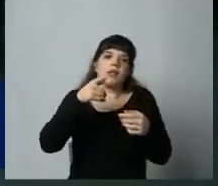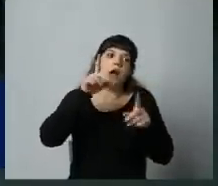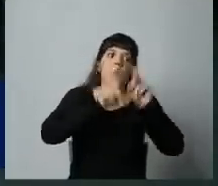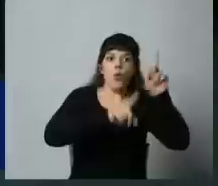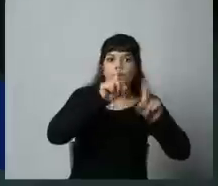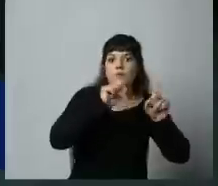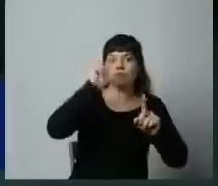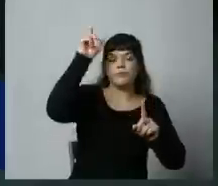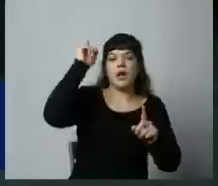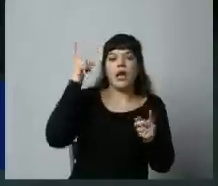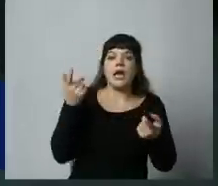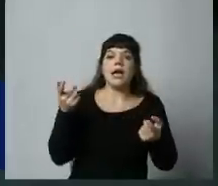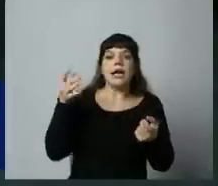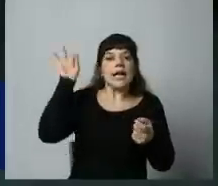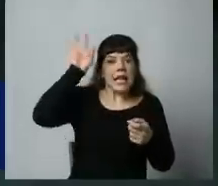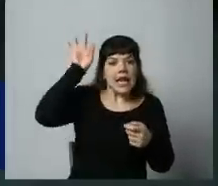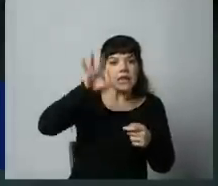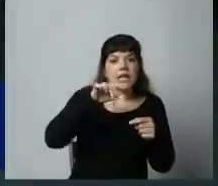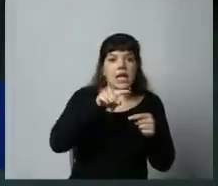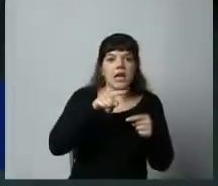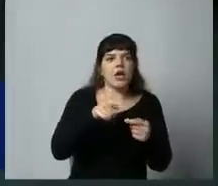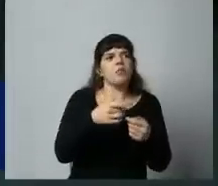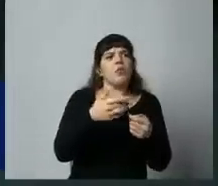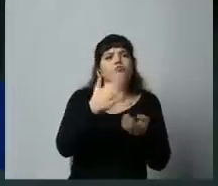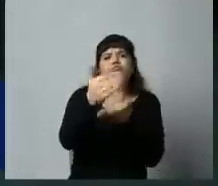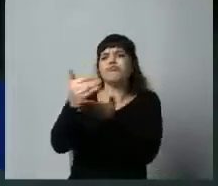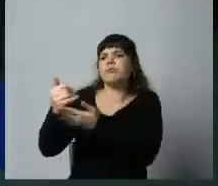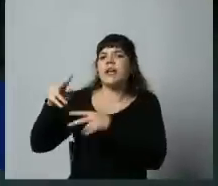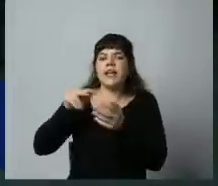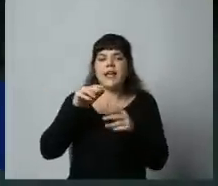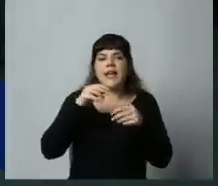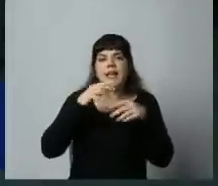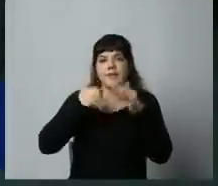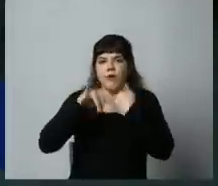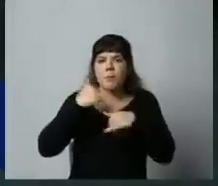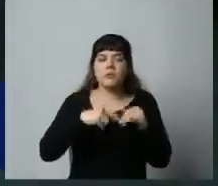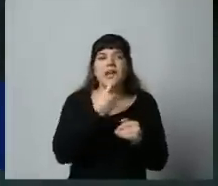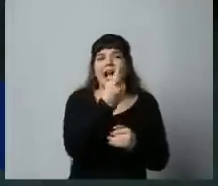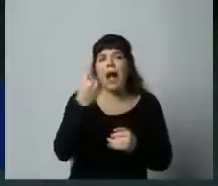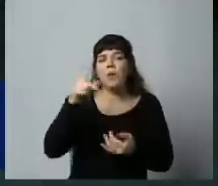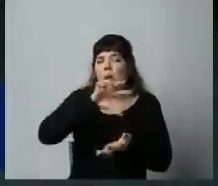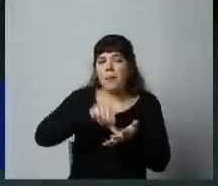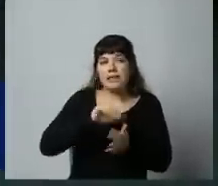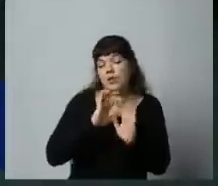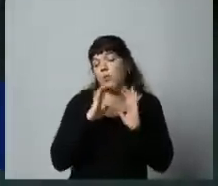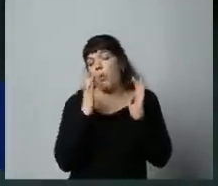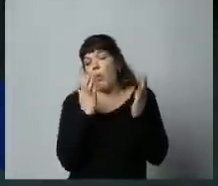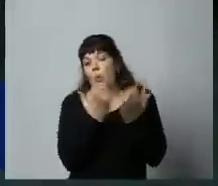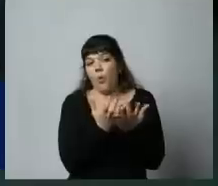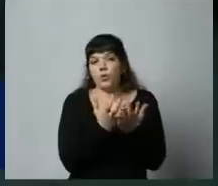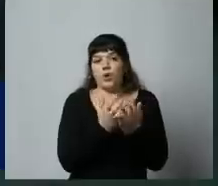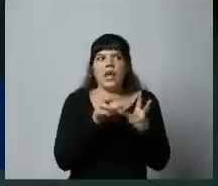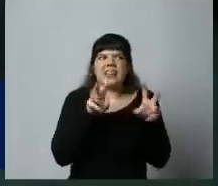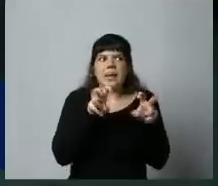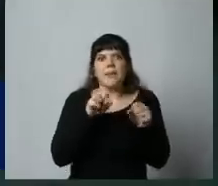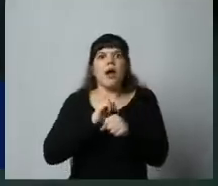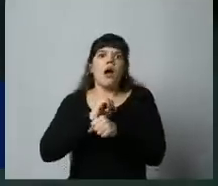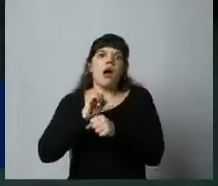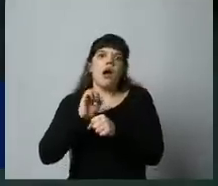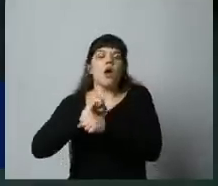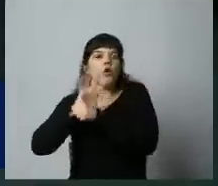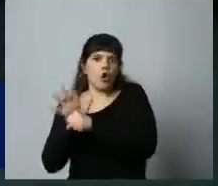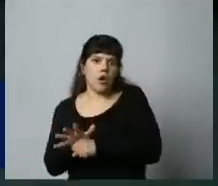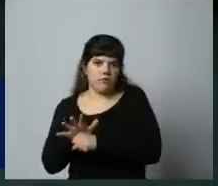Inglaterra tomó todos los países del mundo y elaboró un índice relacionado como a la cuarentena digamos cuánto los gobiernos